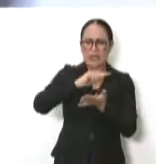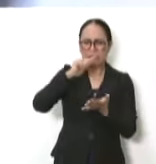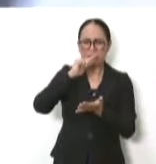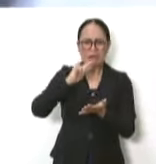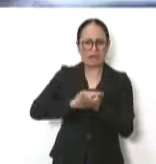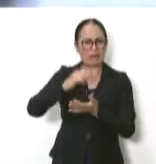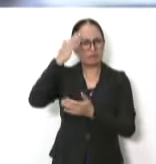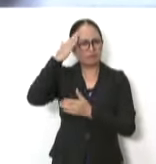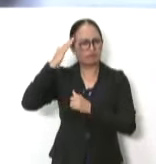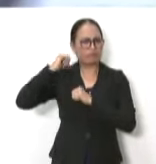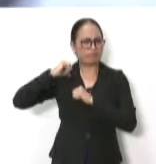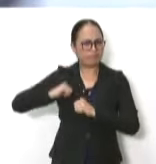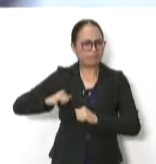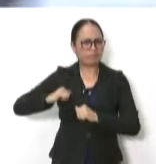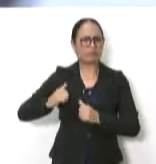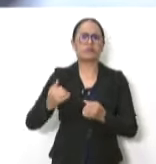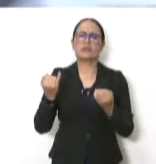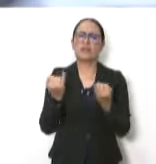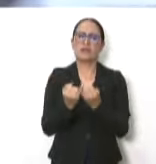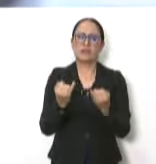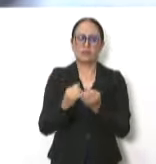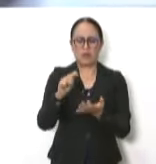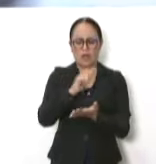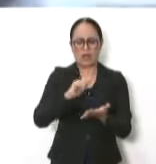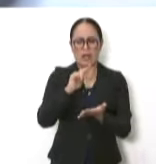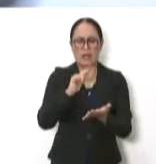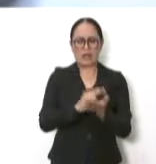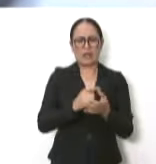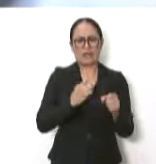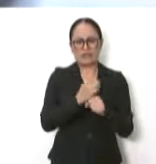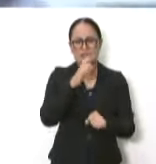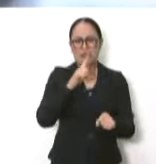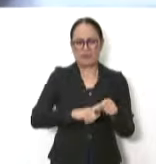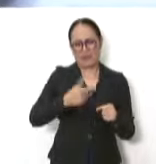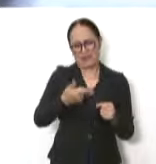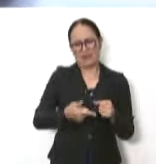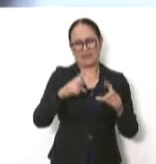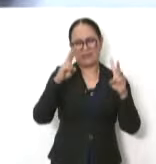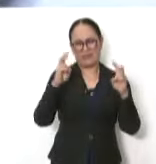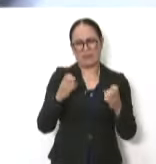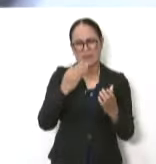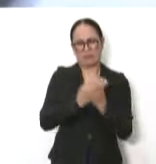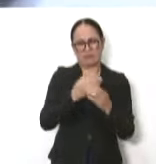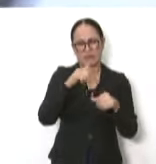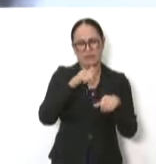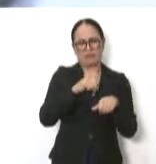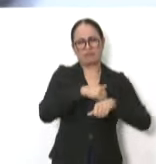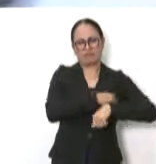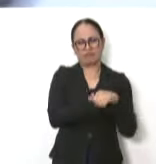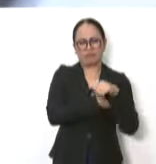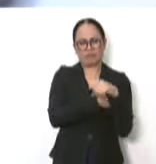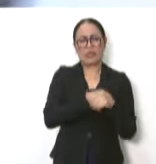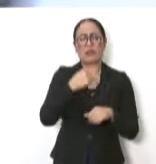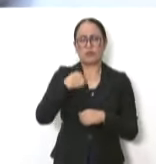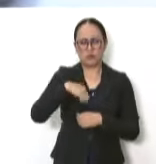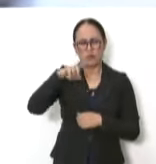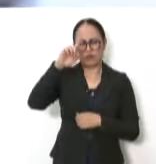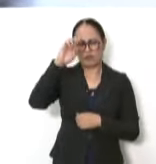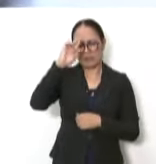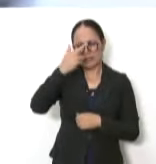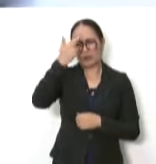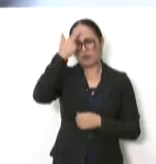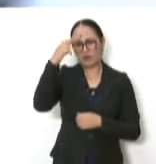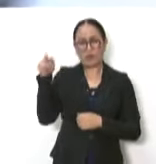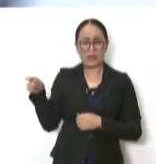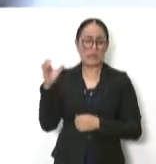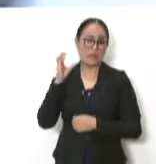generales y de las leyes estatales de archivo. Yo recuerdo, digamos, en el Congreso de la Unión, la Cámara de Senadores, una